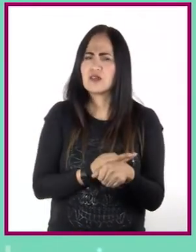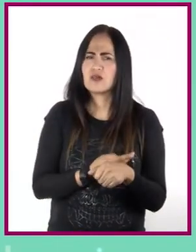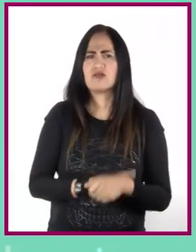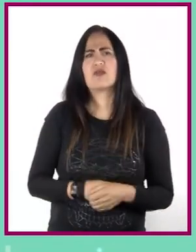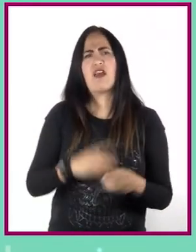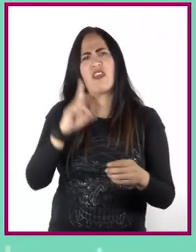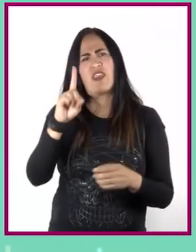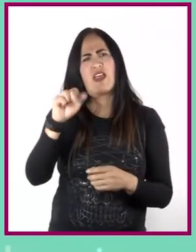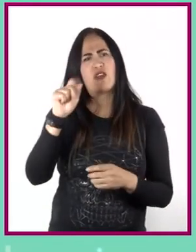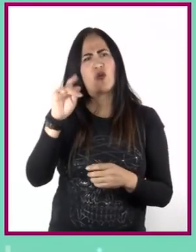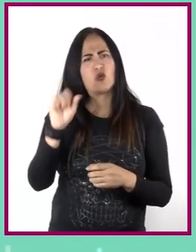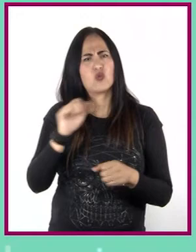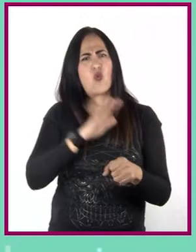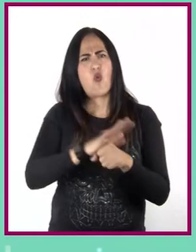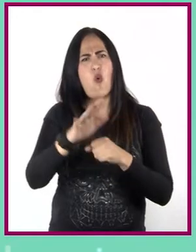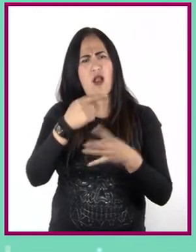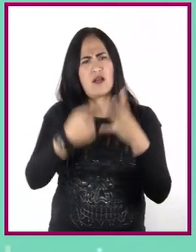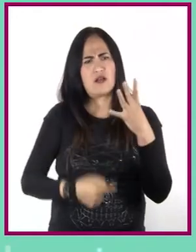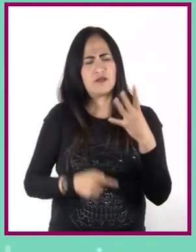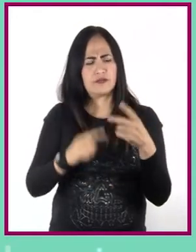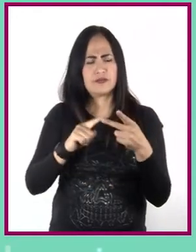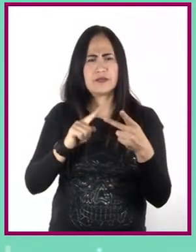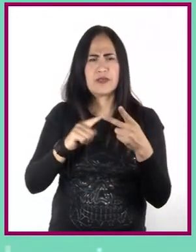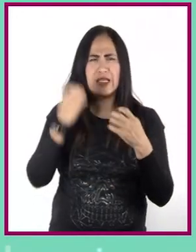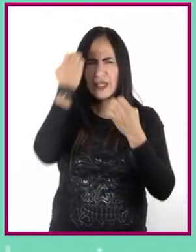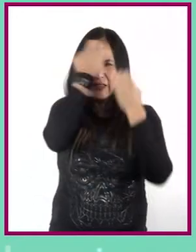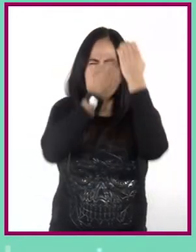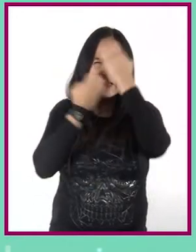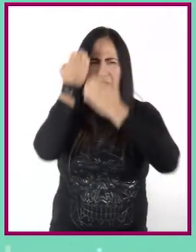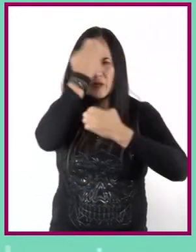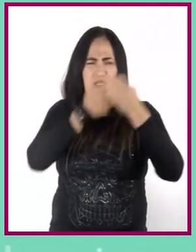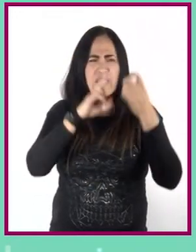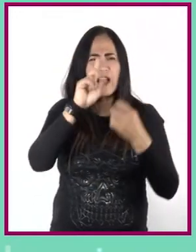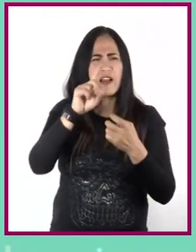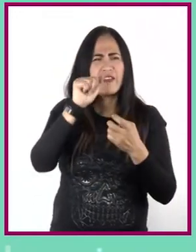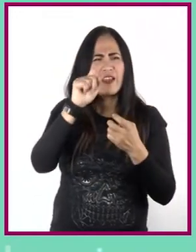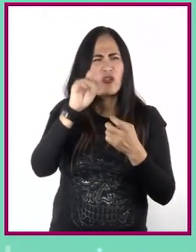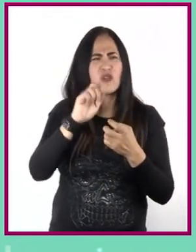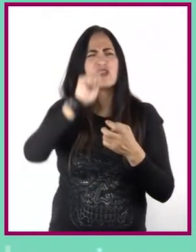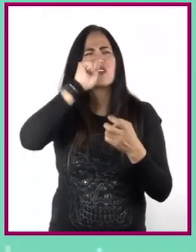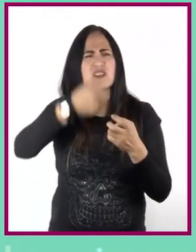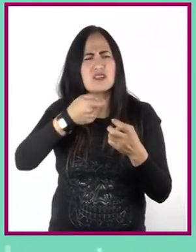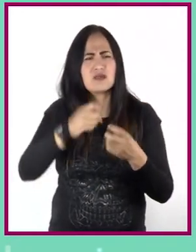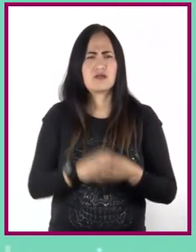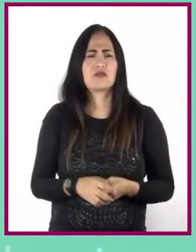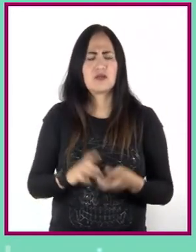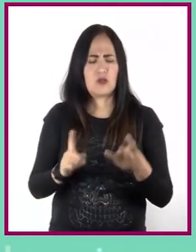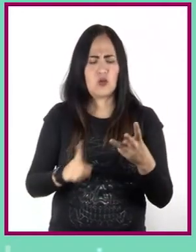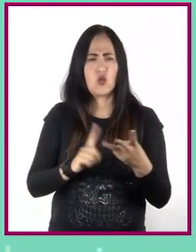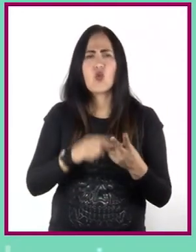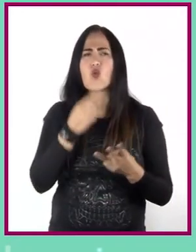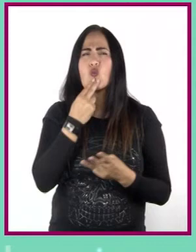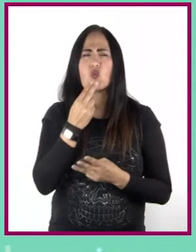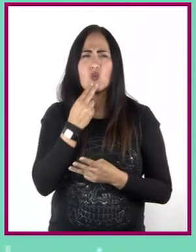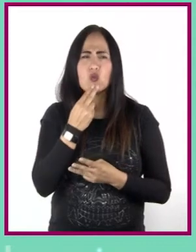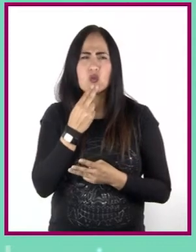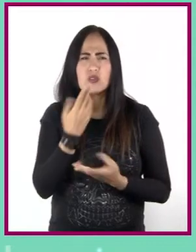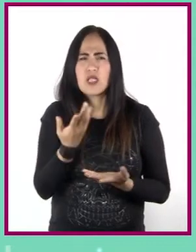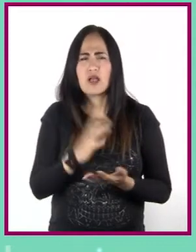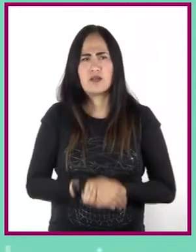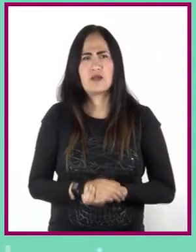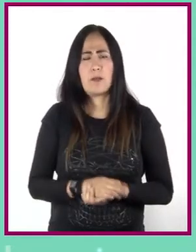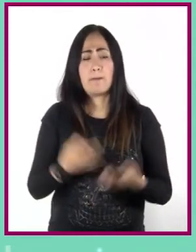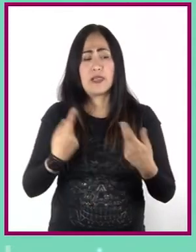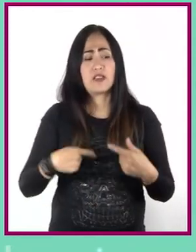son los datos? Análisis. ¿Qué significan esos datos? Utilidad. ¿Cómo puedes ayudar